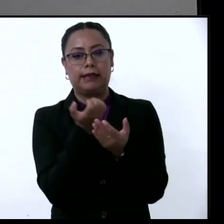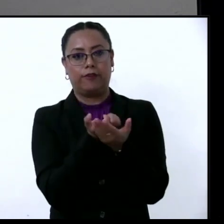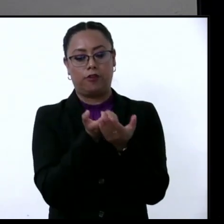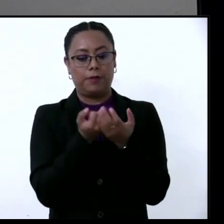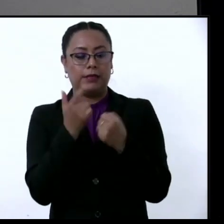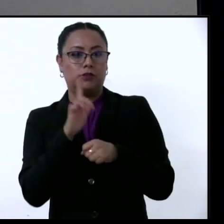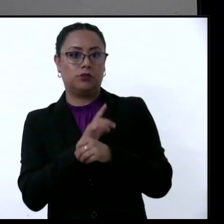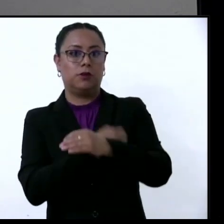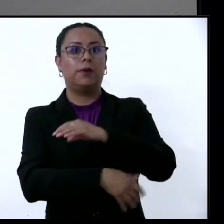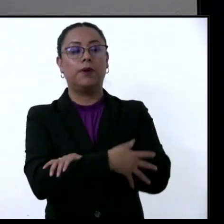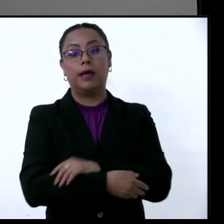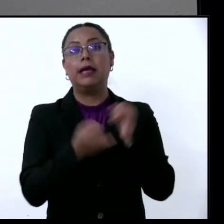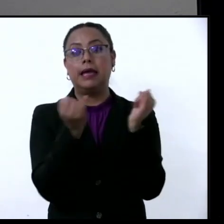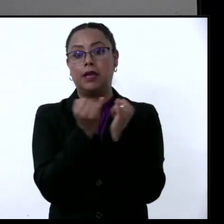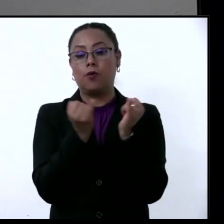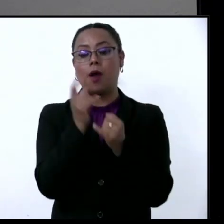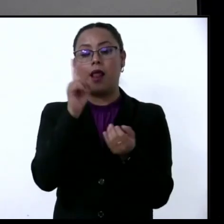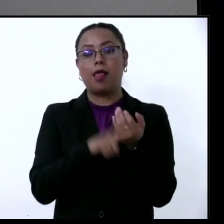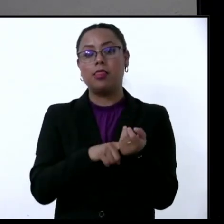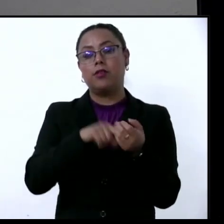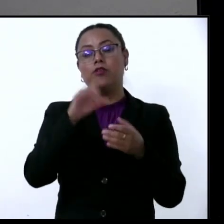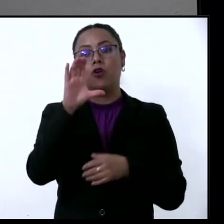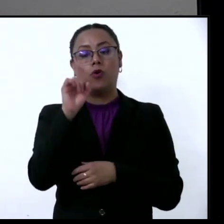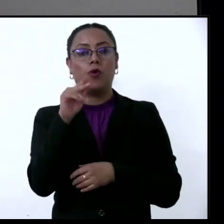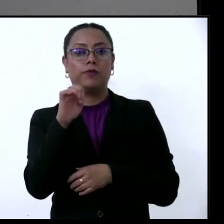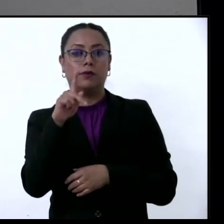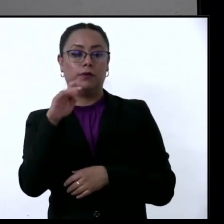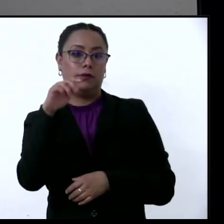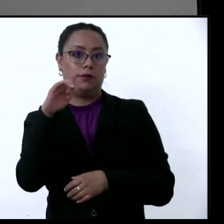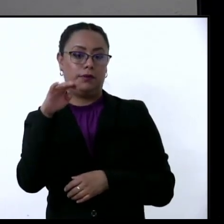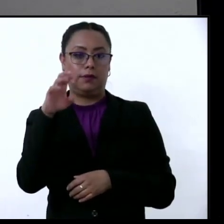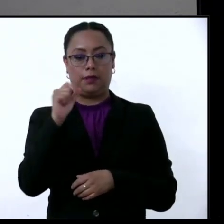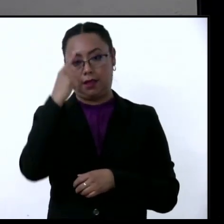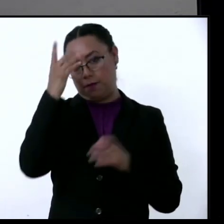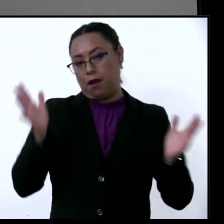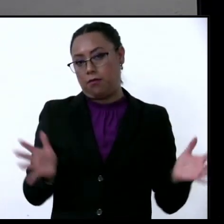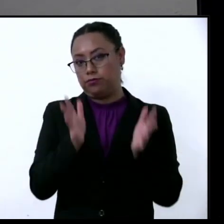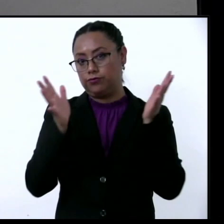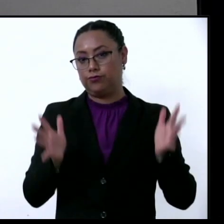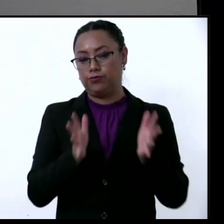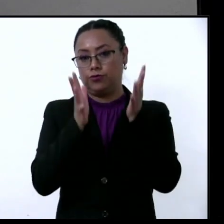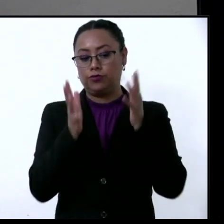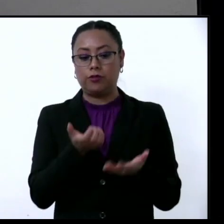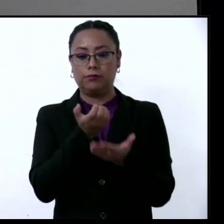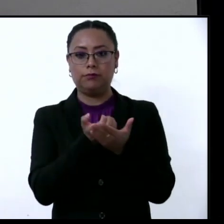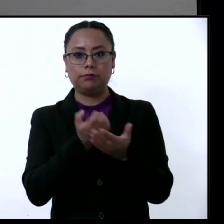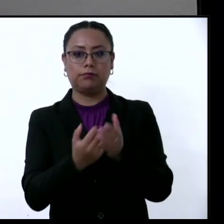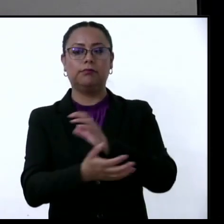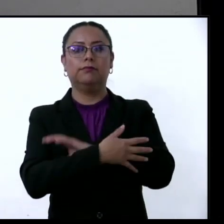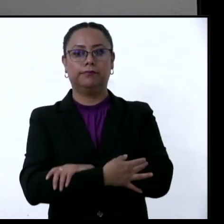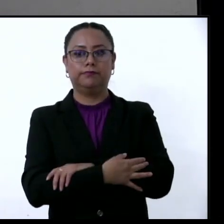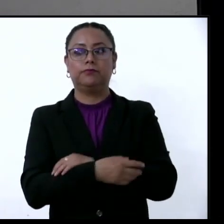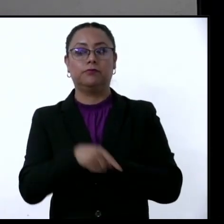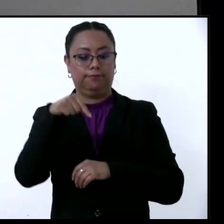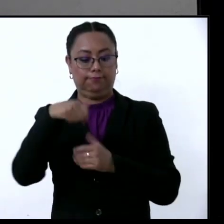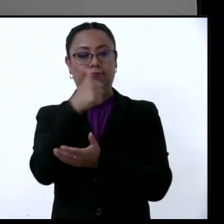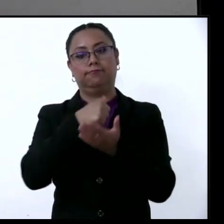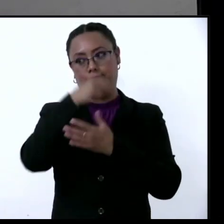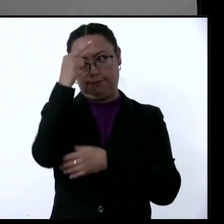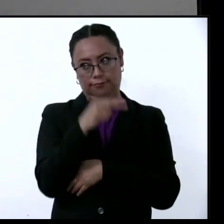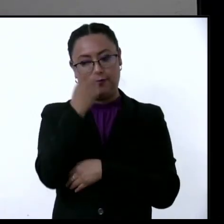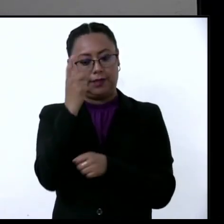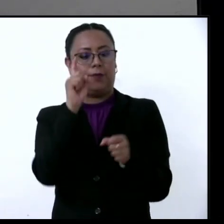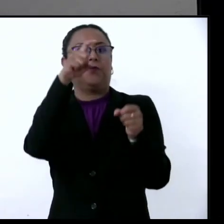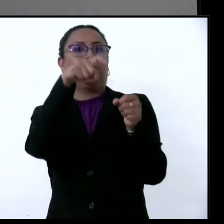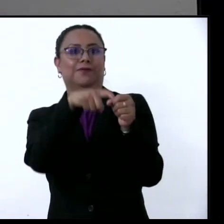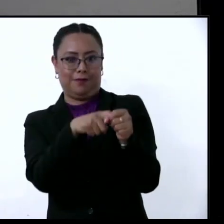Red Intercontinental para la Promoción de la Economía Social y Solidaria. Como miembro activo, la Ciudad de México de este organismo